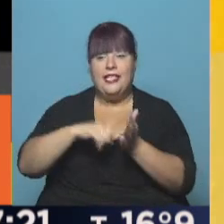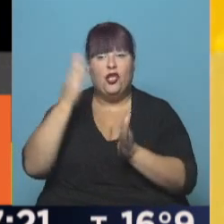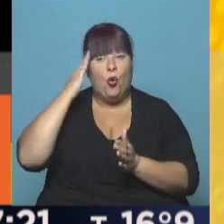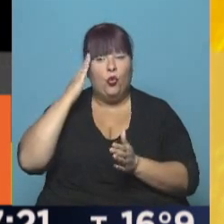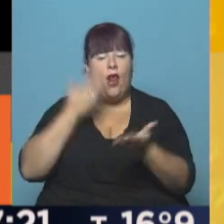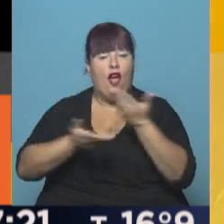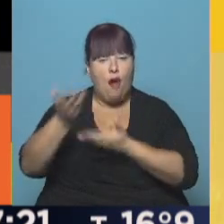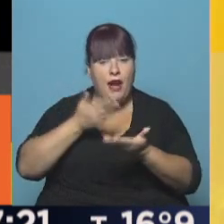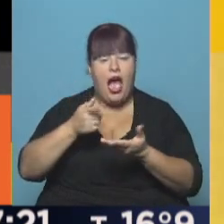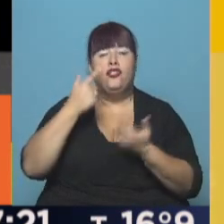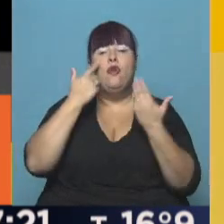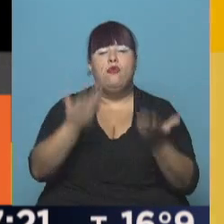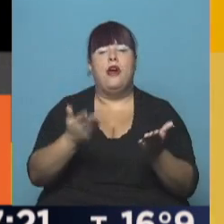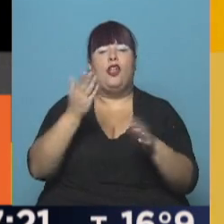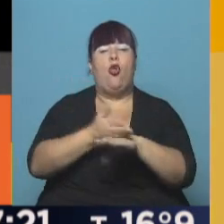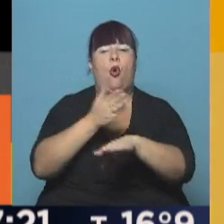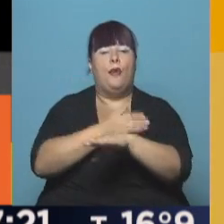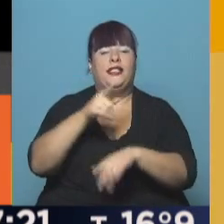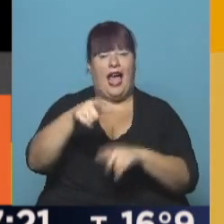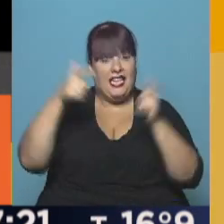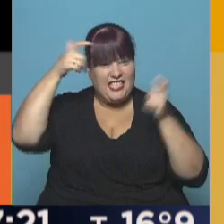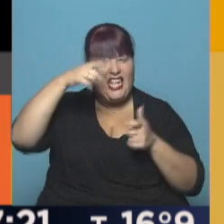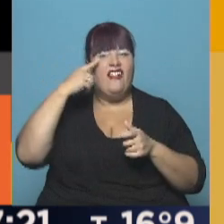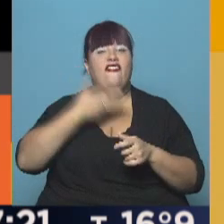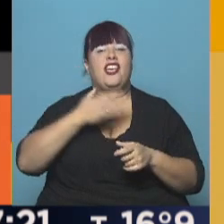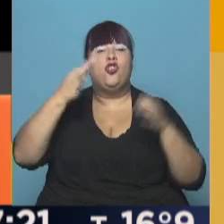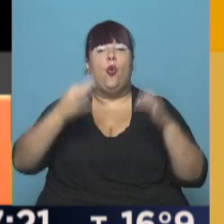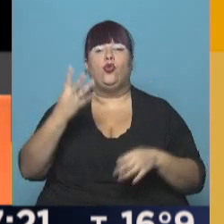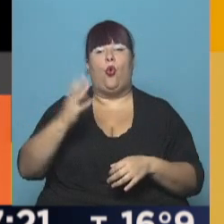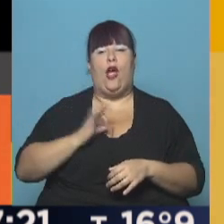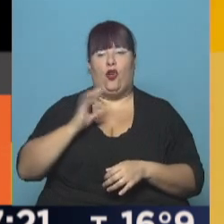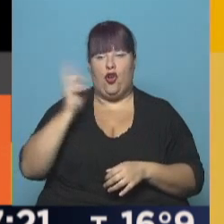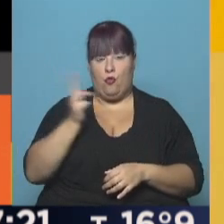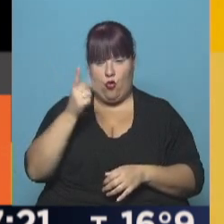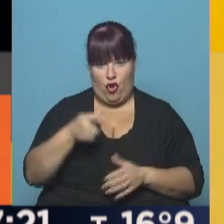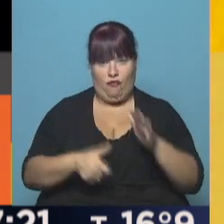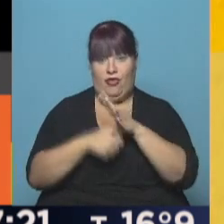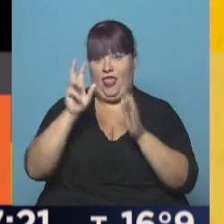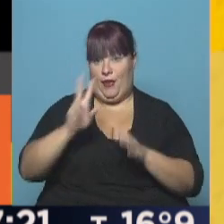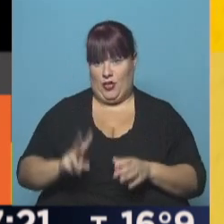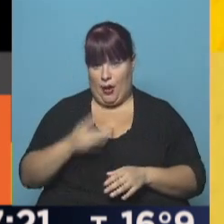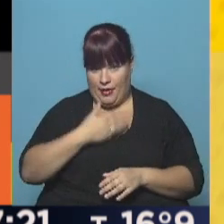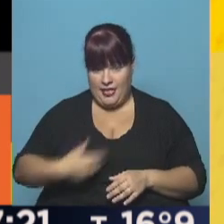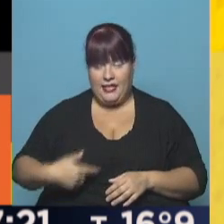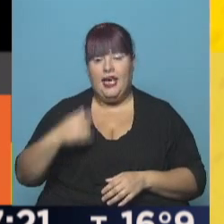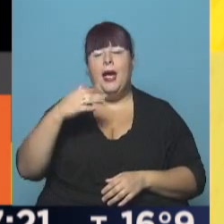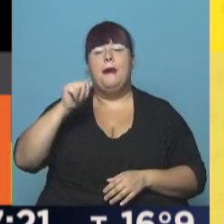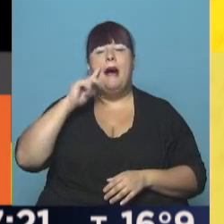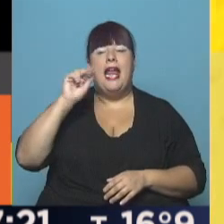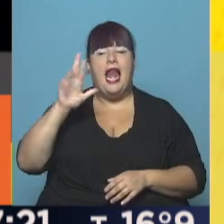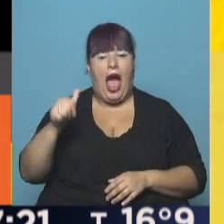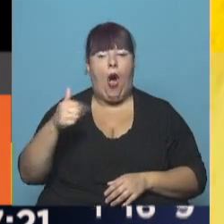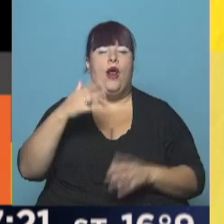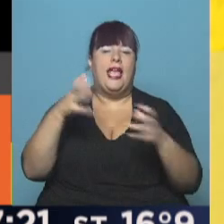de la Cooperación, se exhibe el documental Chávez Infinito a 4 años de la muerte del líder venezolano. Dirigido por María Laura Vázquez, con